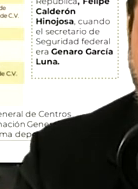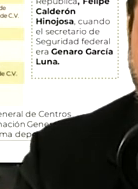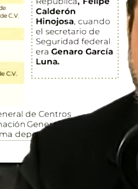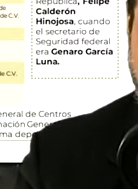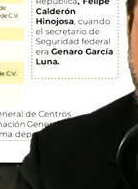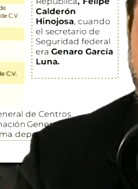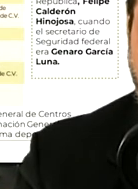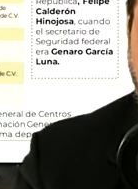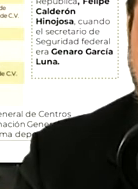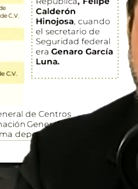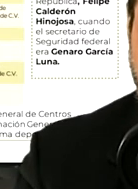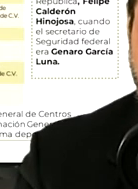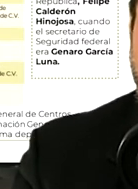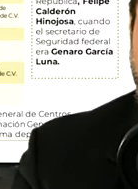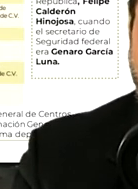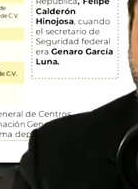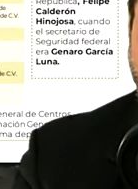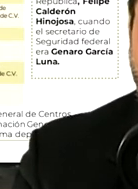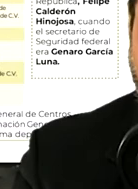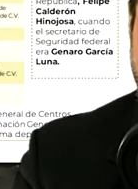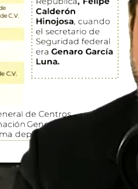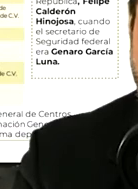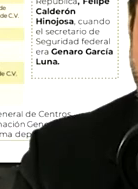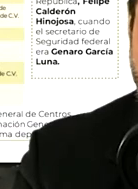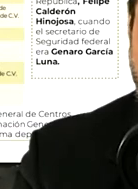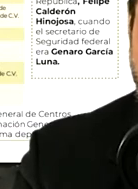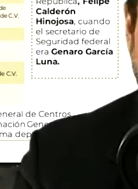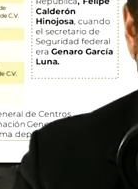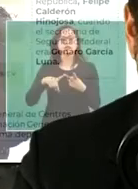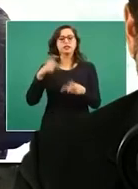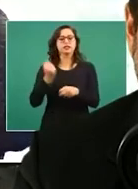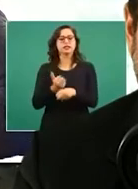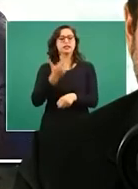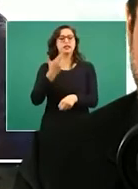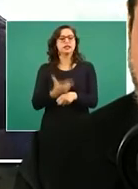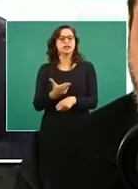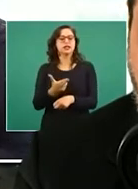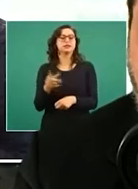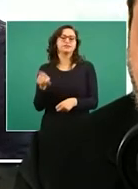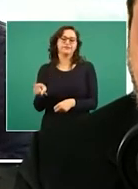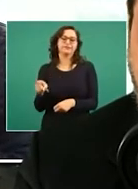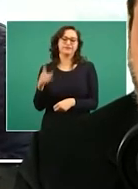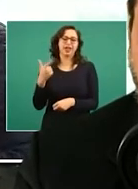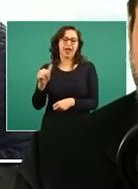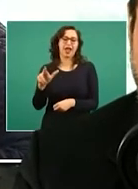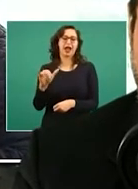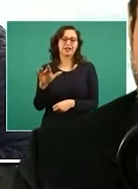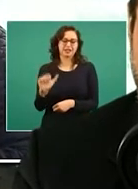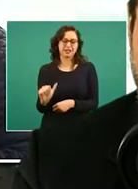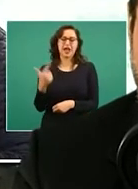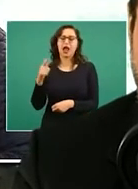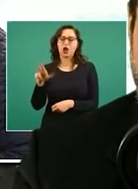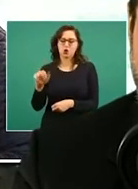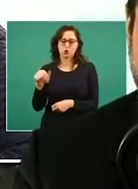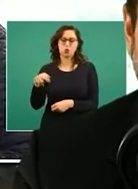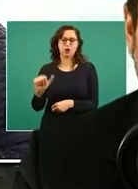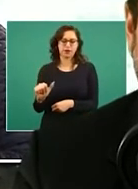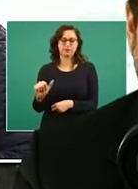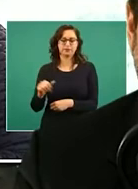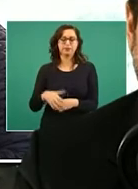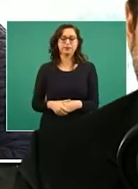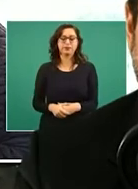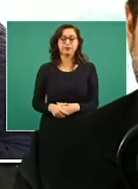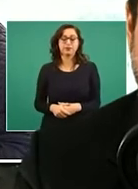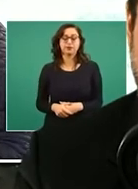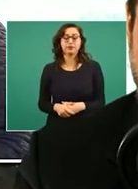ciudadana rosa icela rodríguez expuso datos sobre estos contratos que existen con ocho